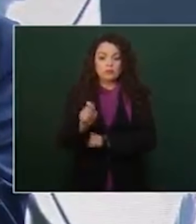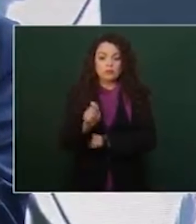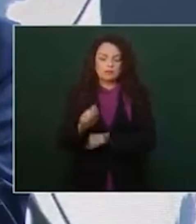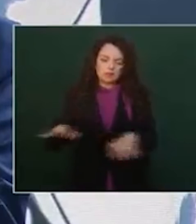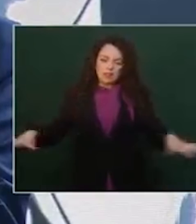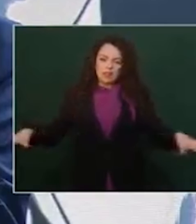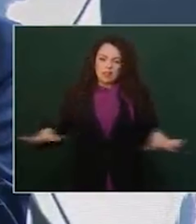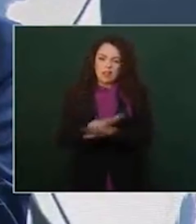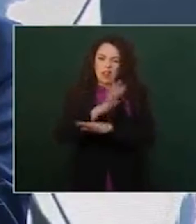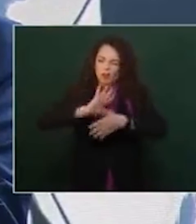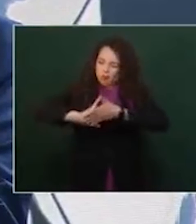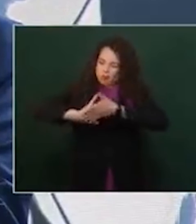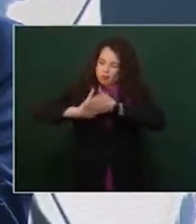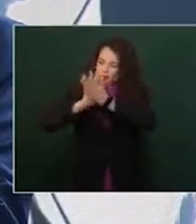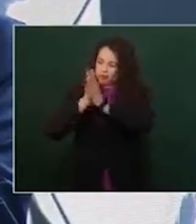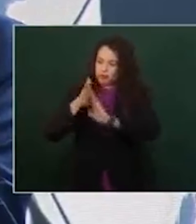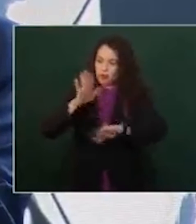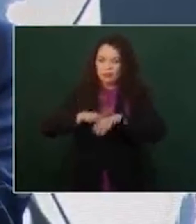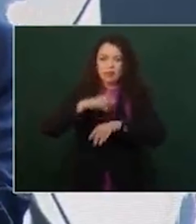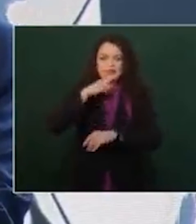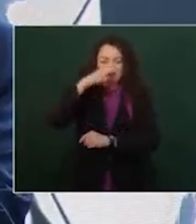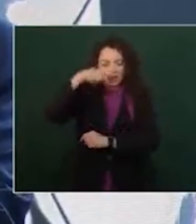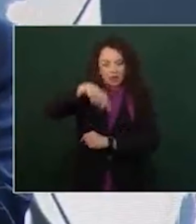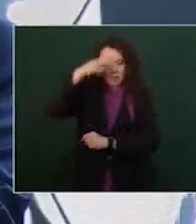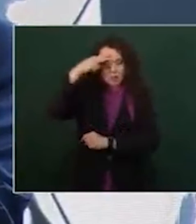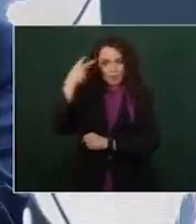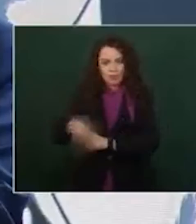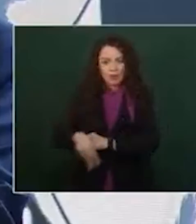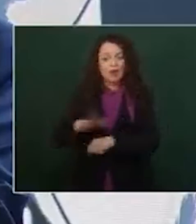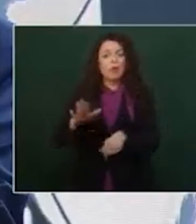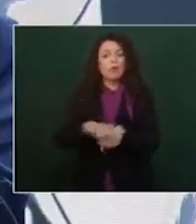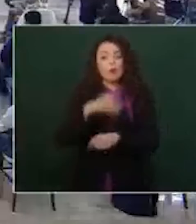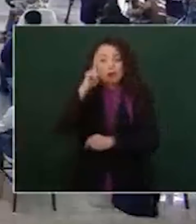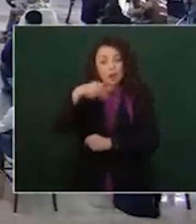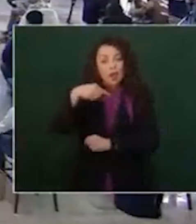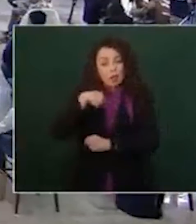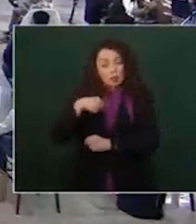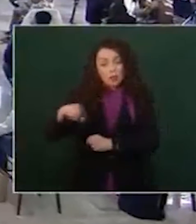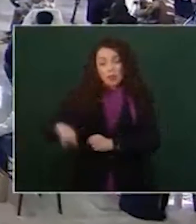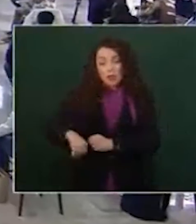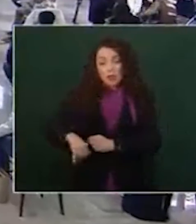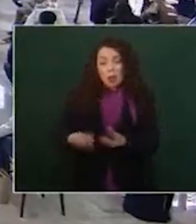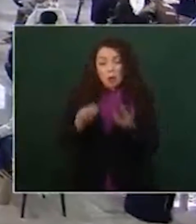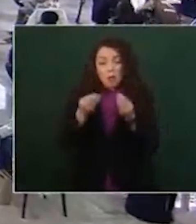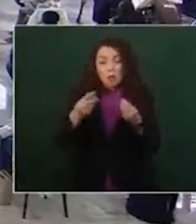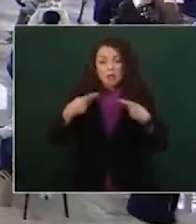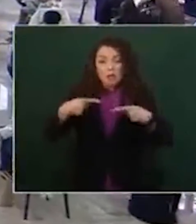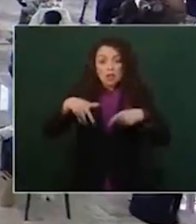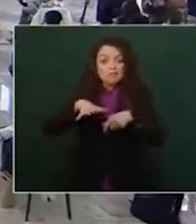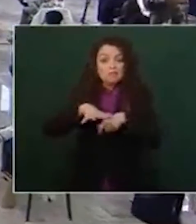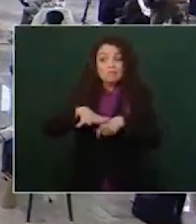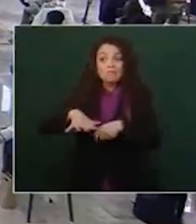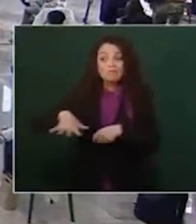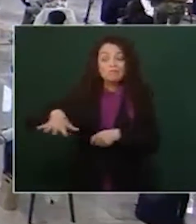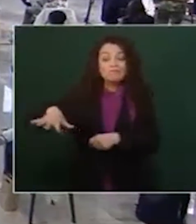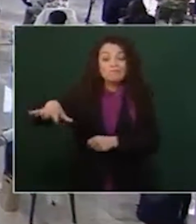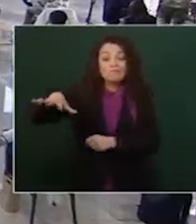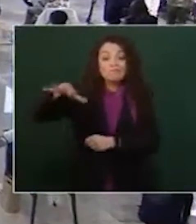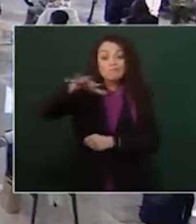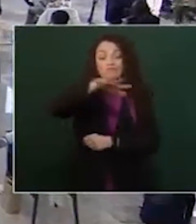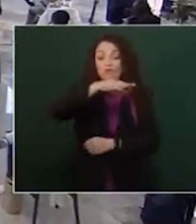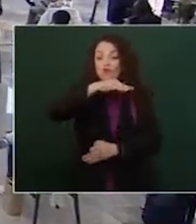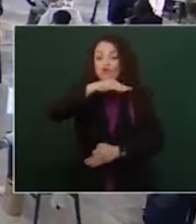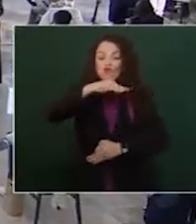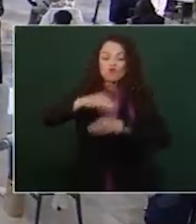él lo alcanza porque él los encumbró y la actuación de los tres ha comprometido el